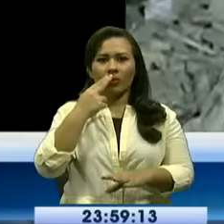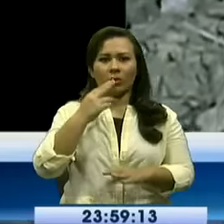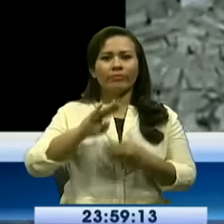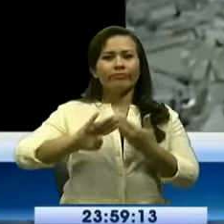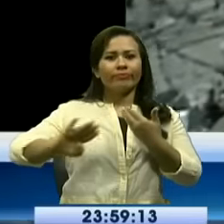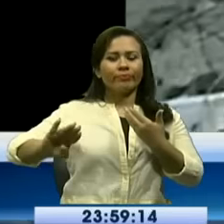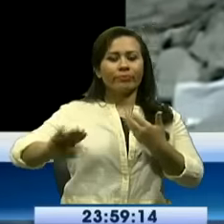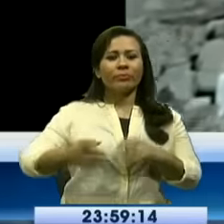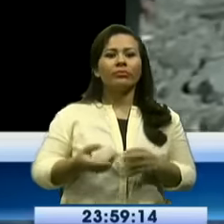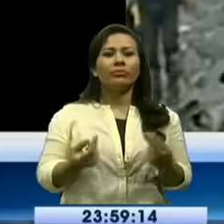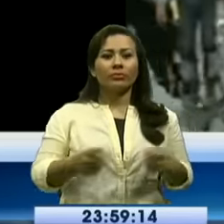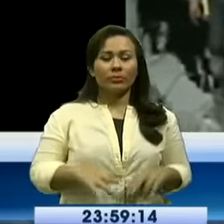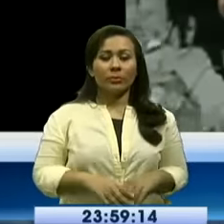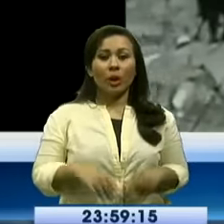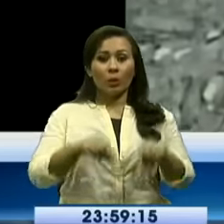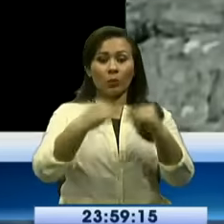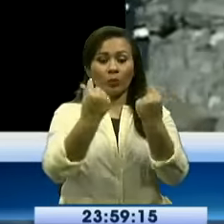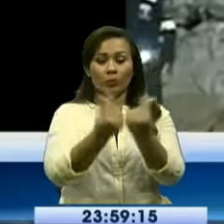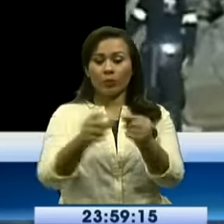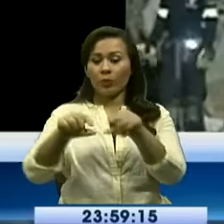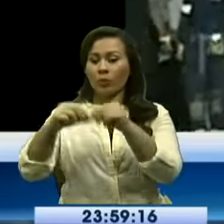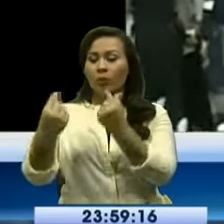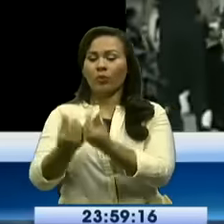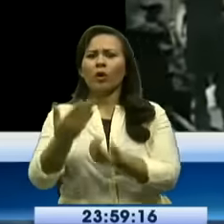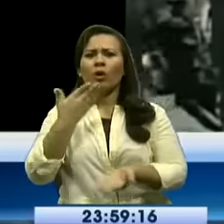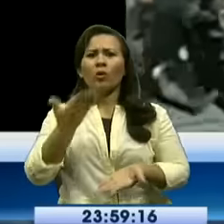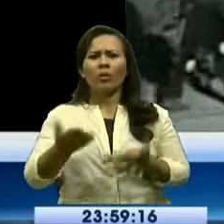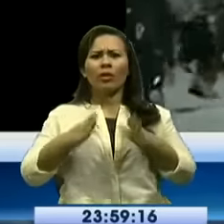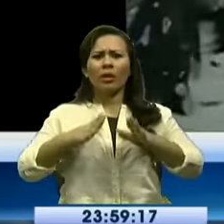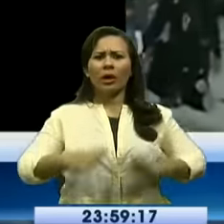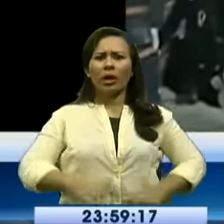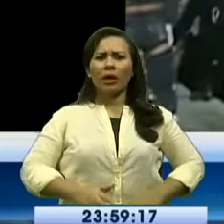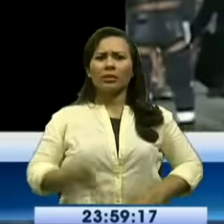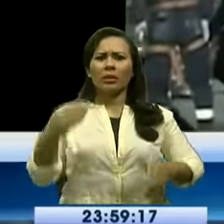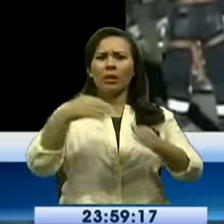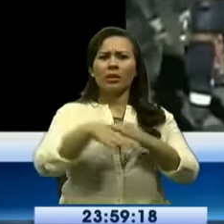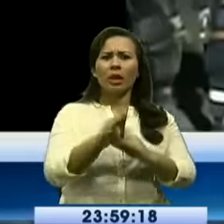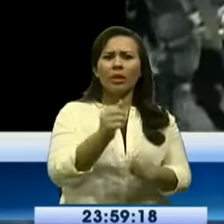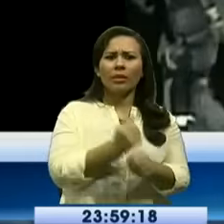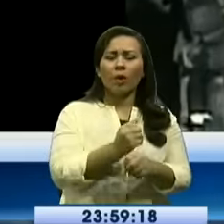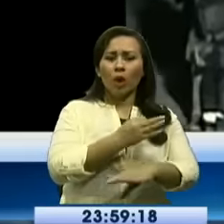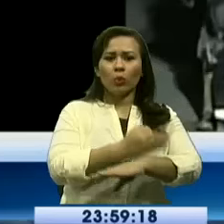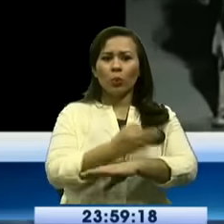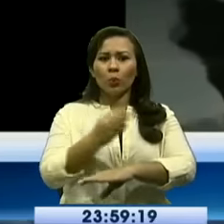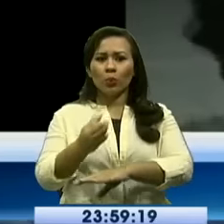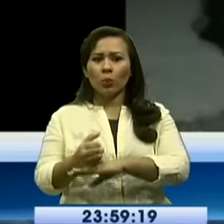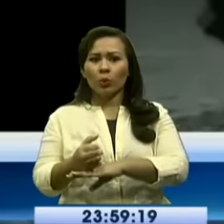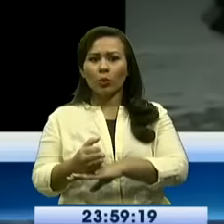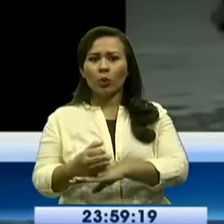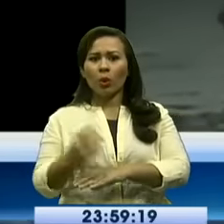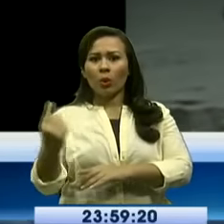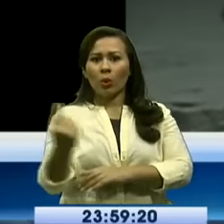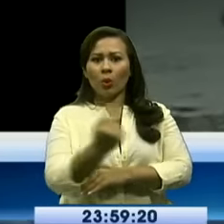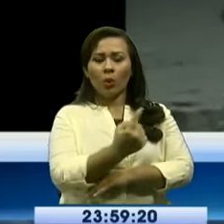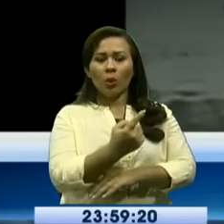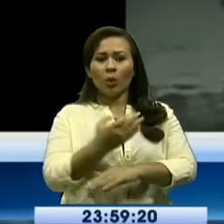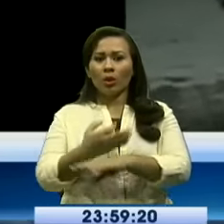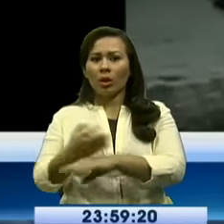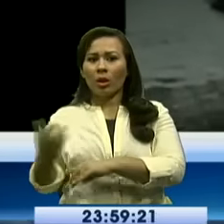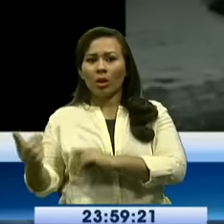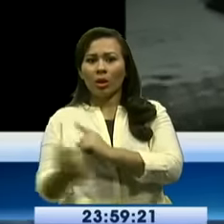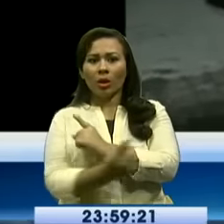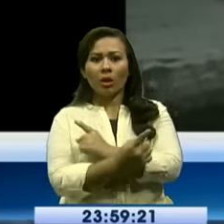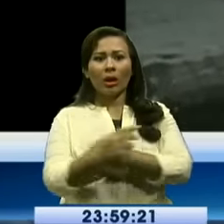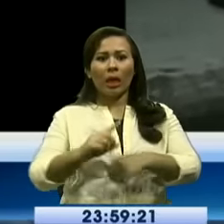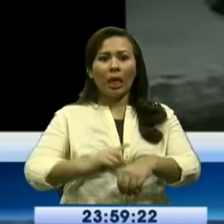Ahora, los grupos de alguna forma descansan, entran a trabajar por horas, el otro descansa, y esto les permite a ustedes